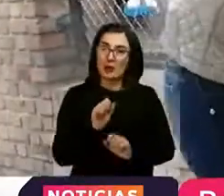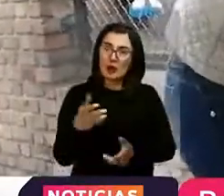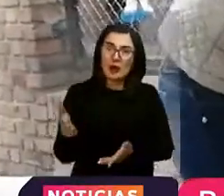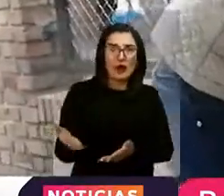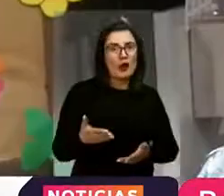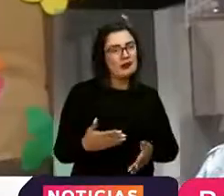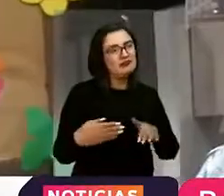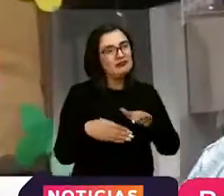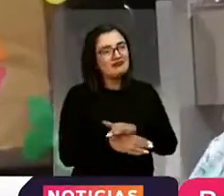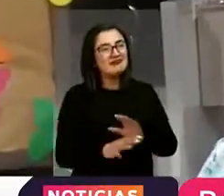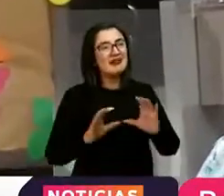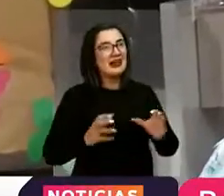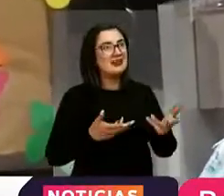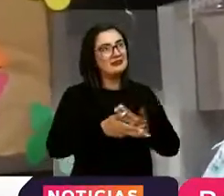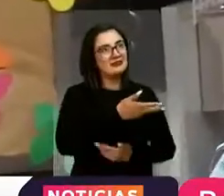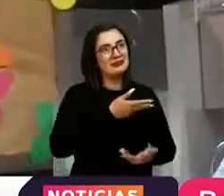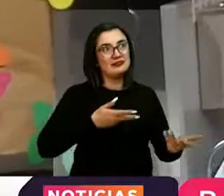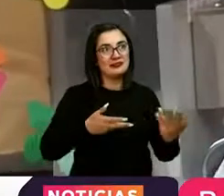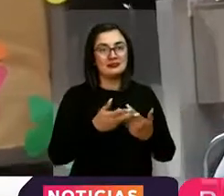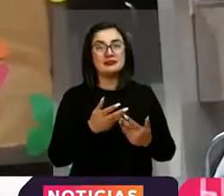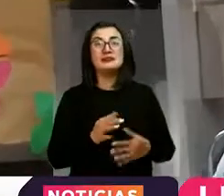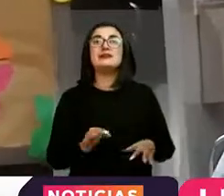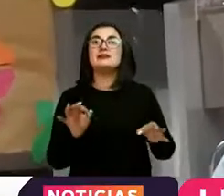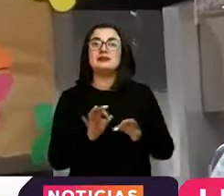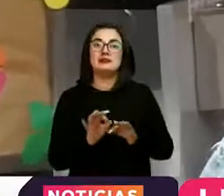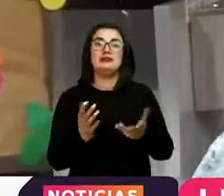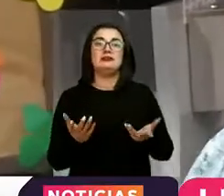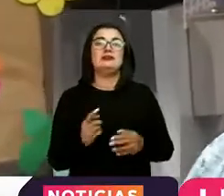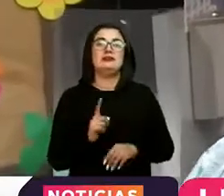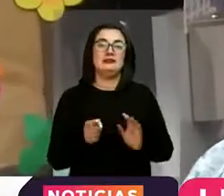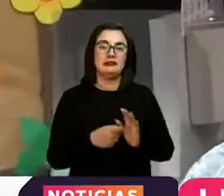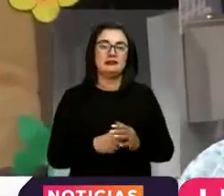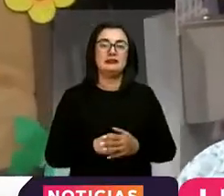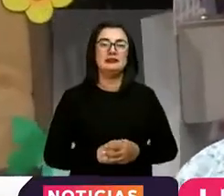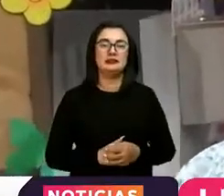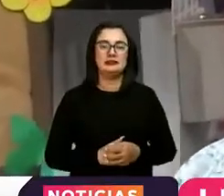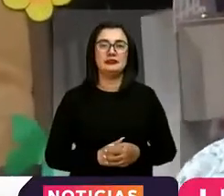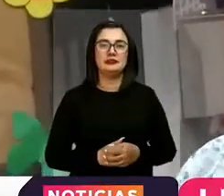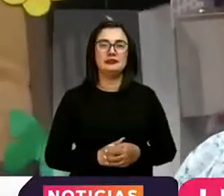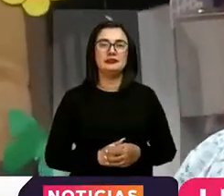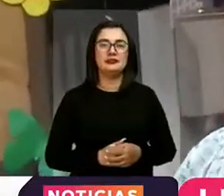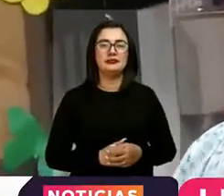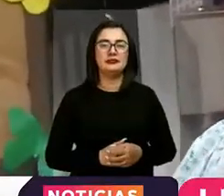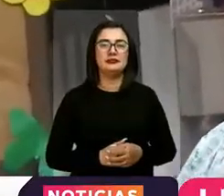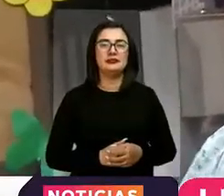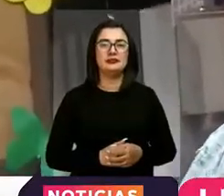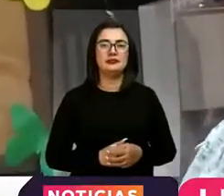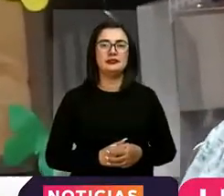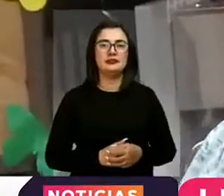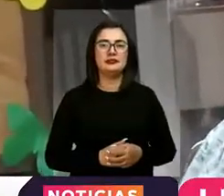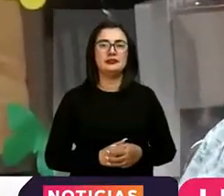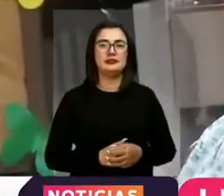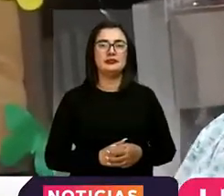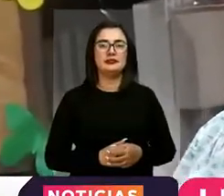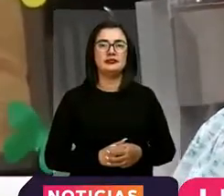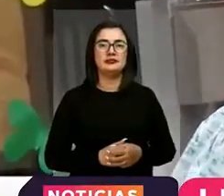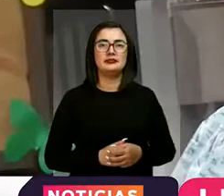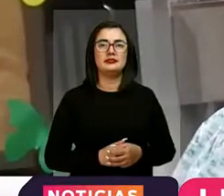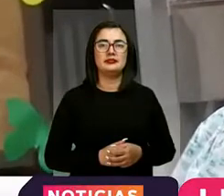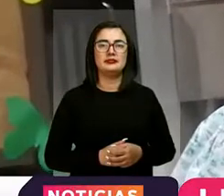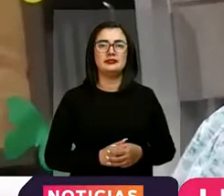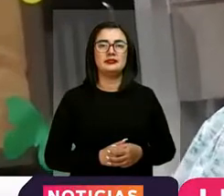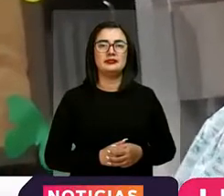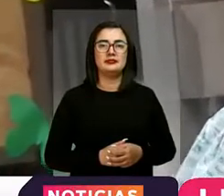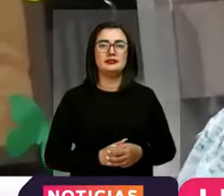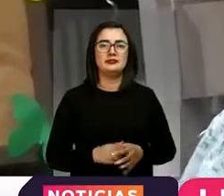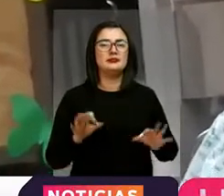compartir la clase. Los cuidados empiezan desde casa. Debo tener, la familia debe estar